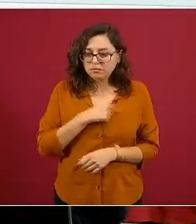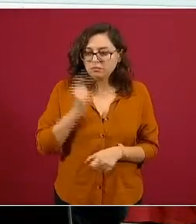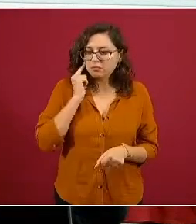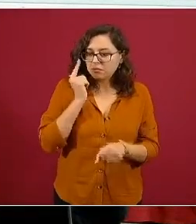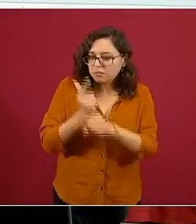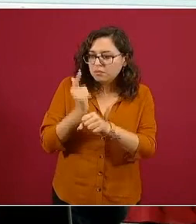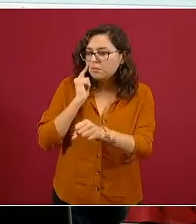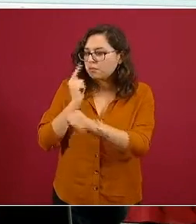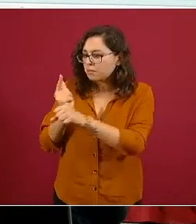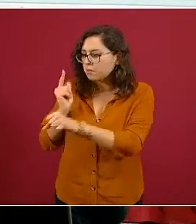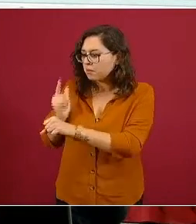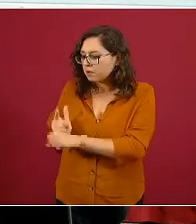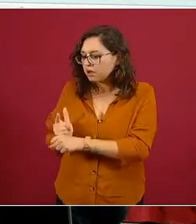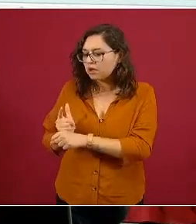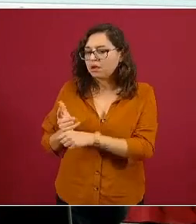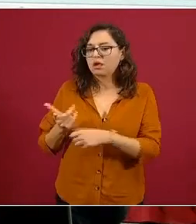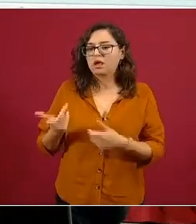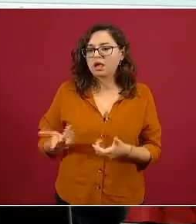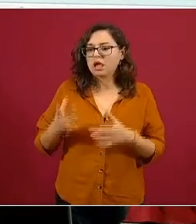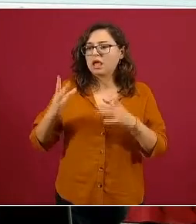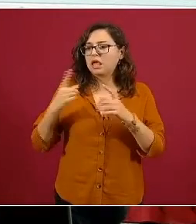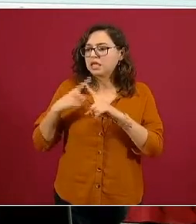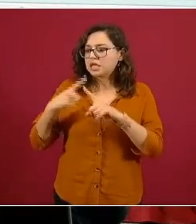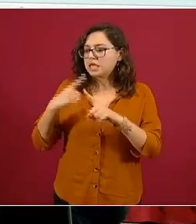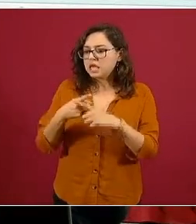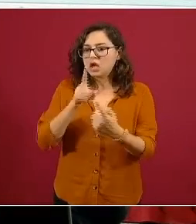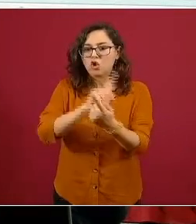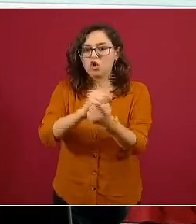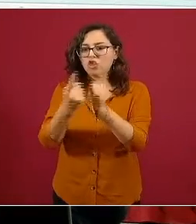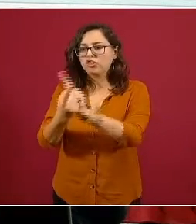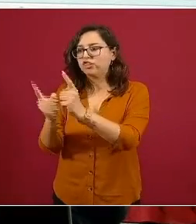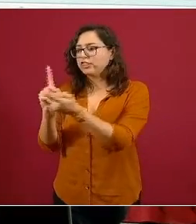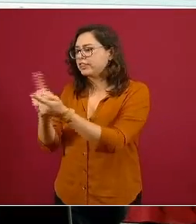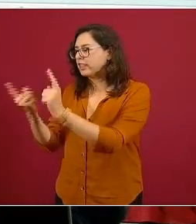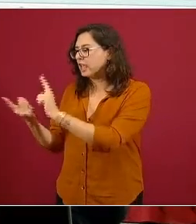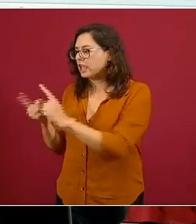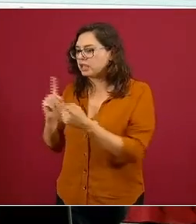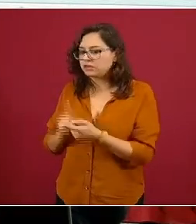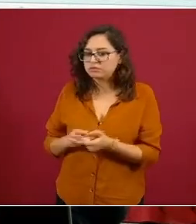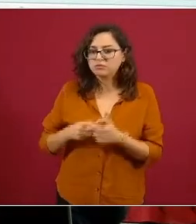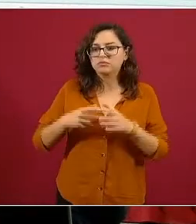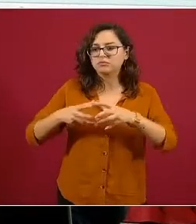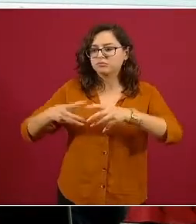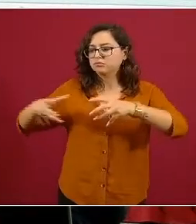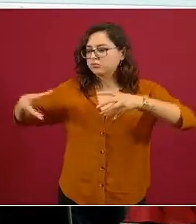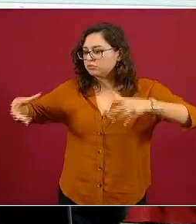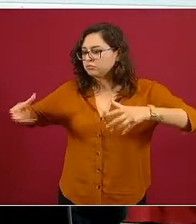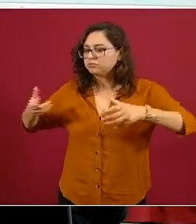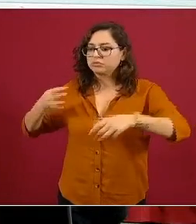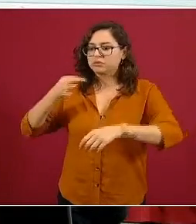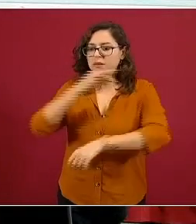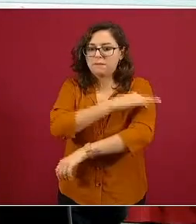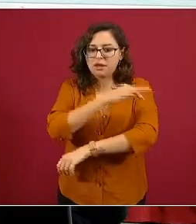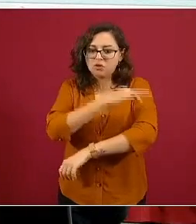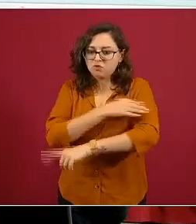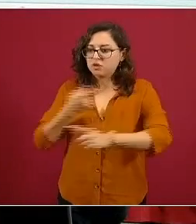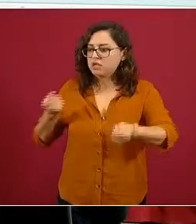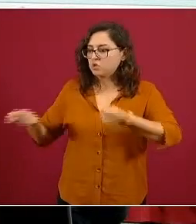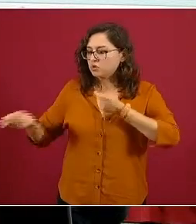y estamos en su casa, seguimos la cadena de transmisión, vimos quiénes fueron sus contactos y fuimos ampliando las acciones de vacunación y de